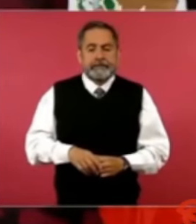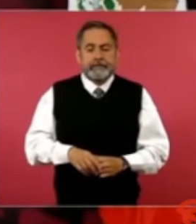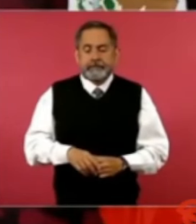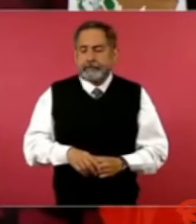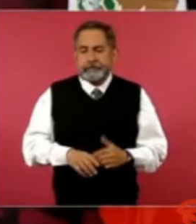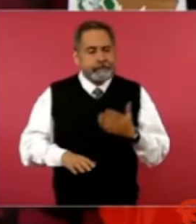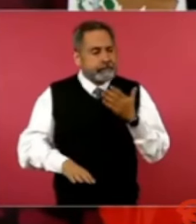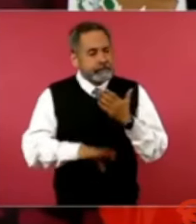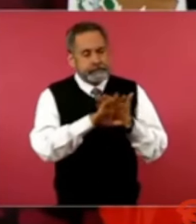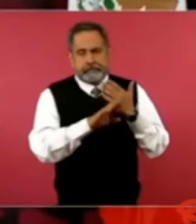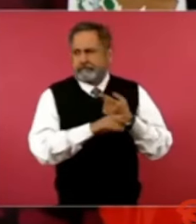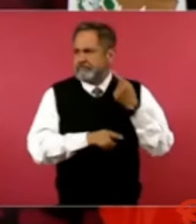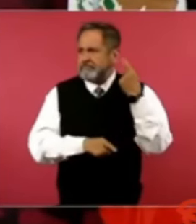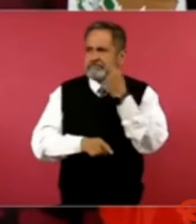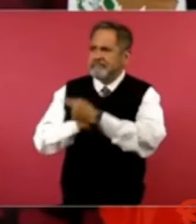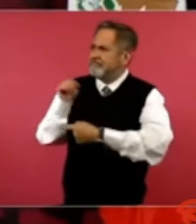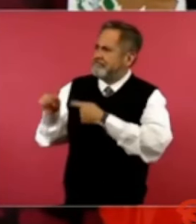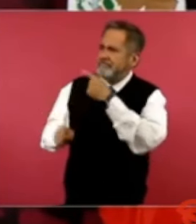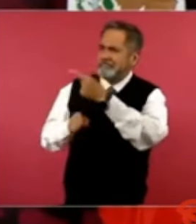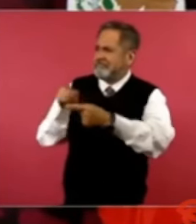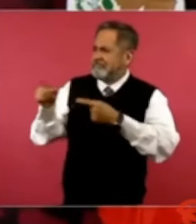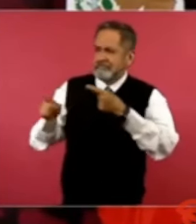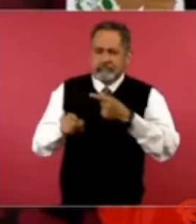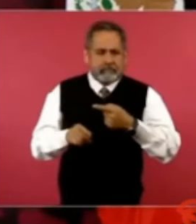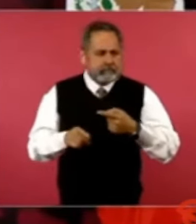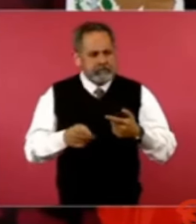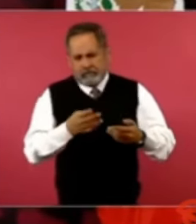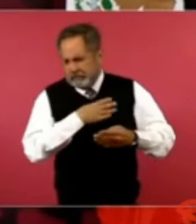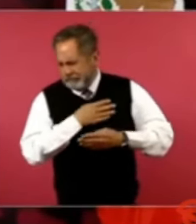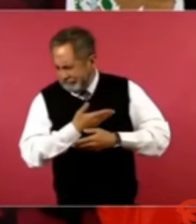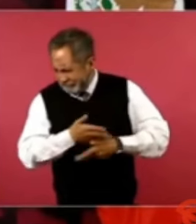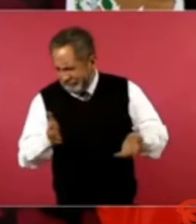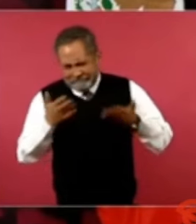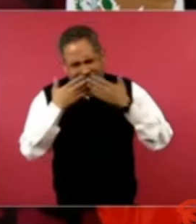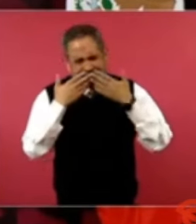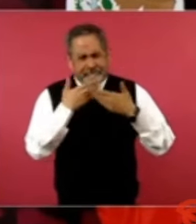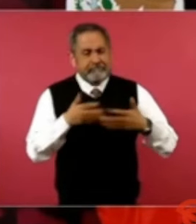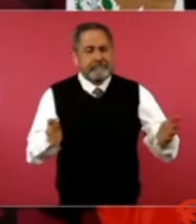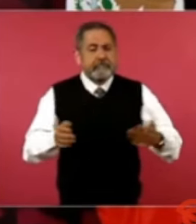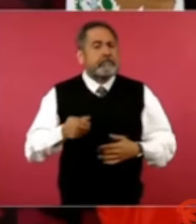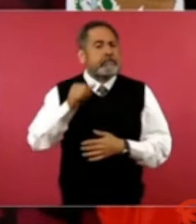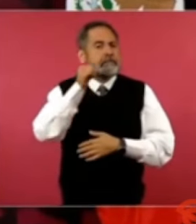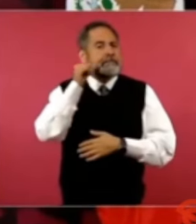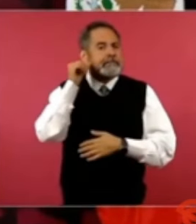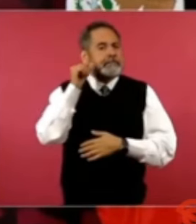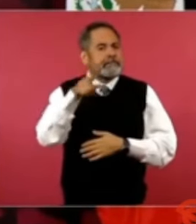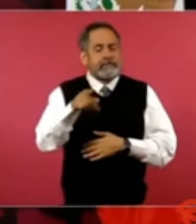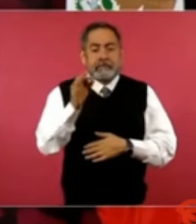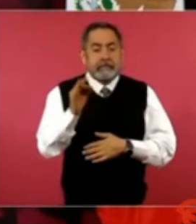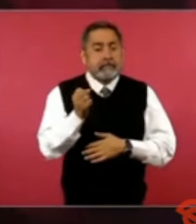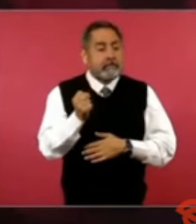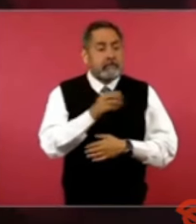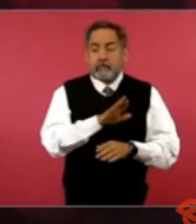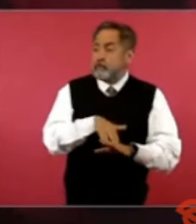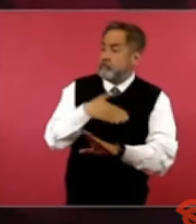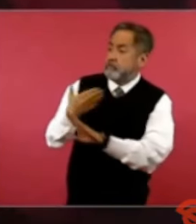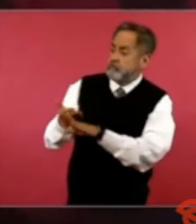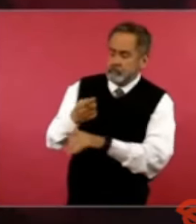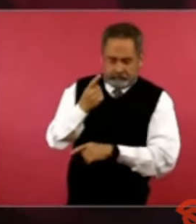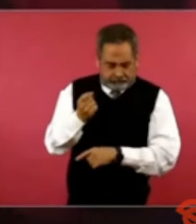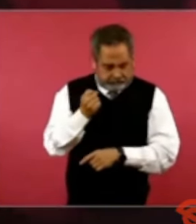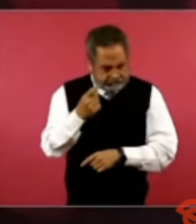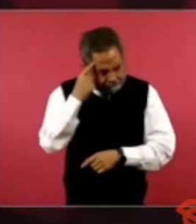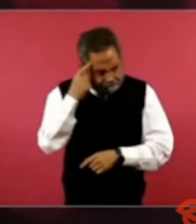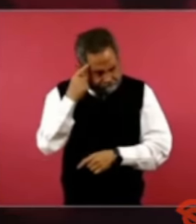se critica a todos Qué bueno ayer estaban criticando muy fuerte